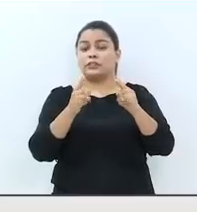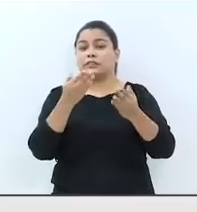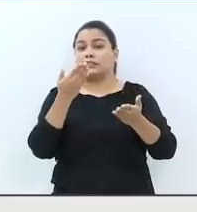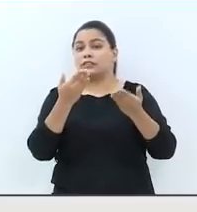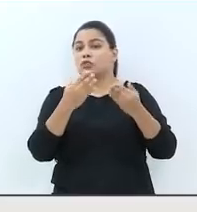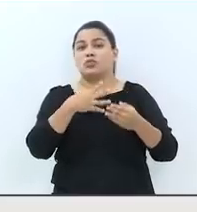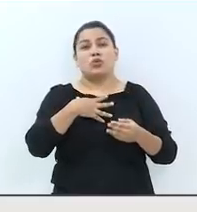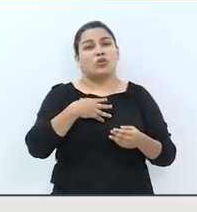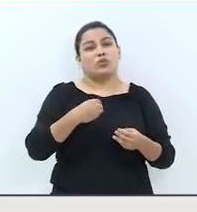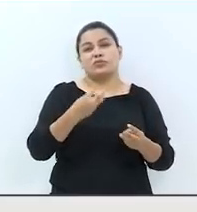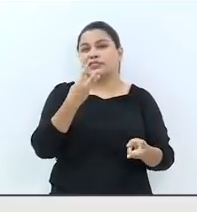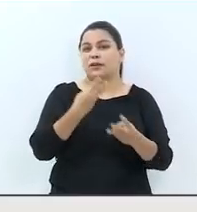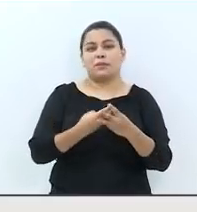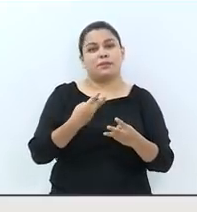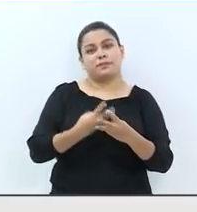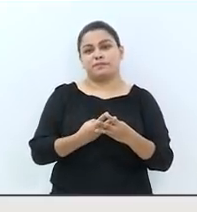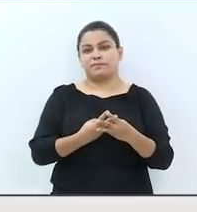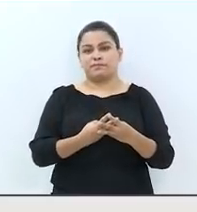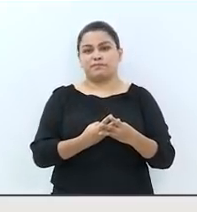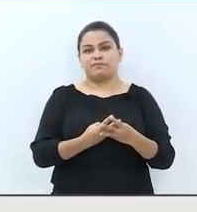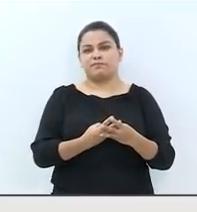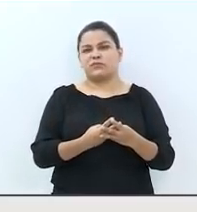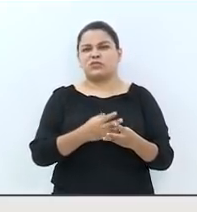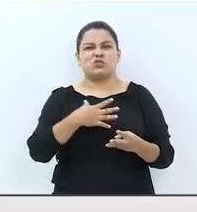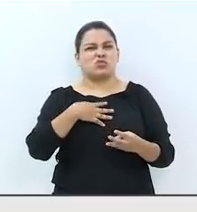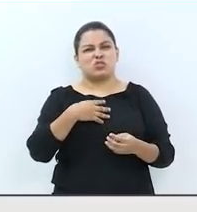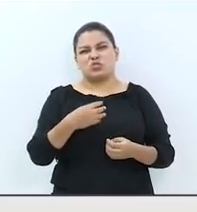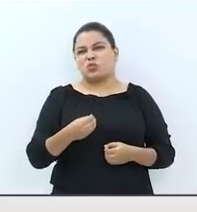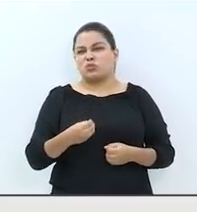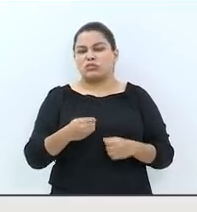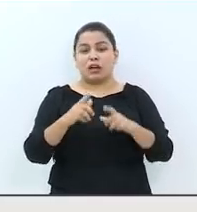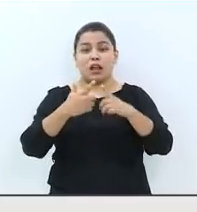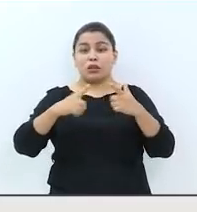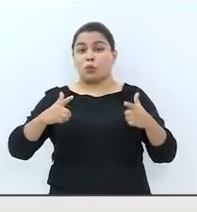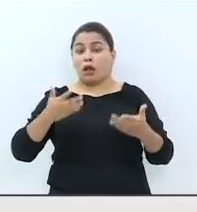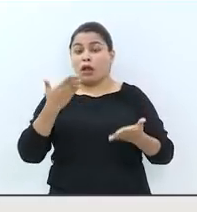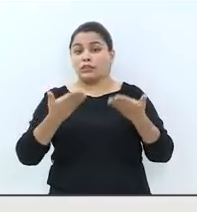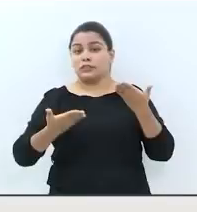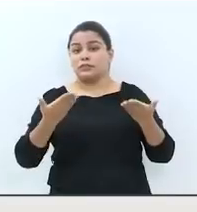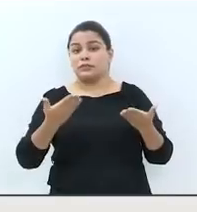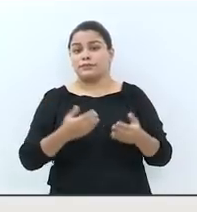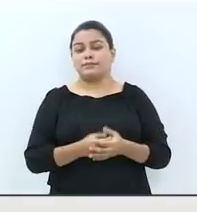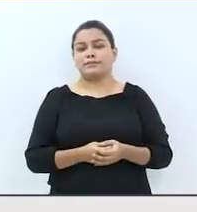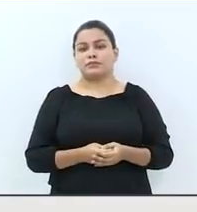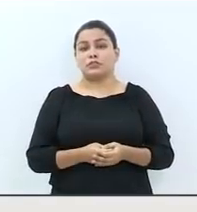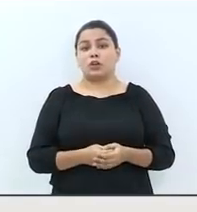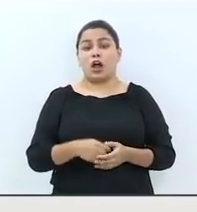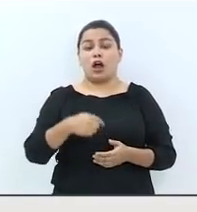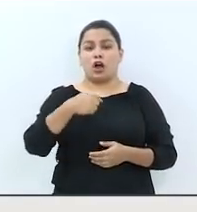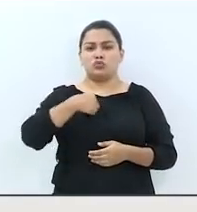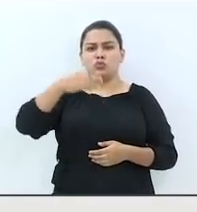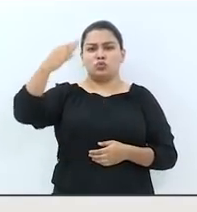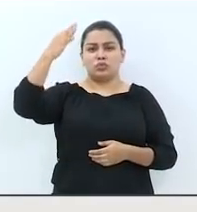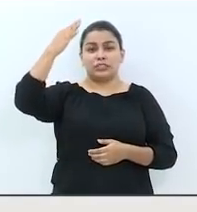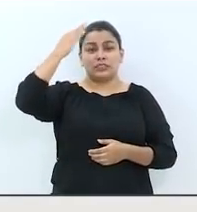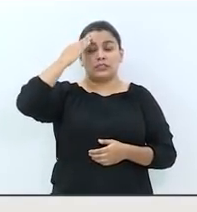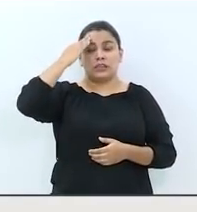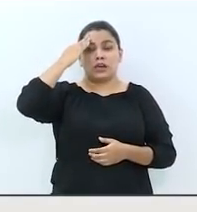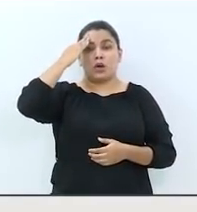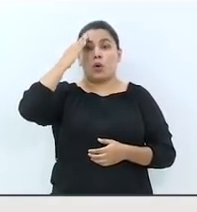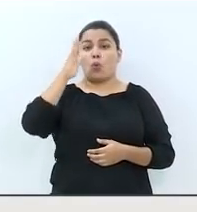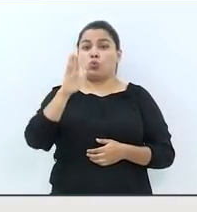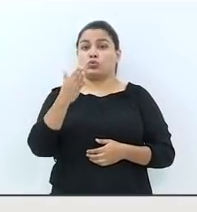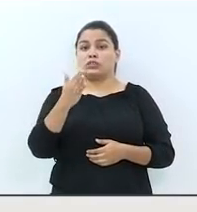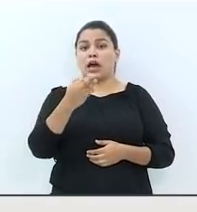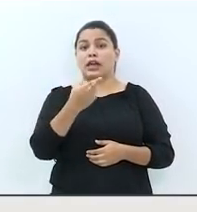no le guste tanto mate. Y a Elsa pues no le guste mucho el lenguaje. Entonces sé que voy a tener que utilizar otros recursos